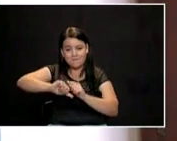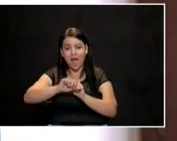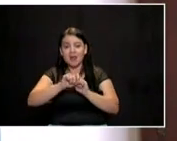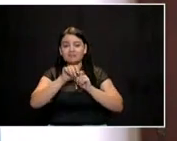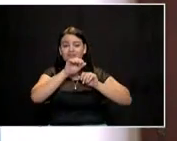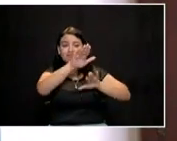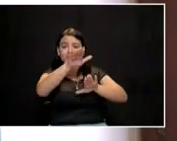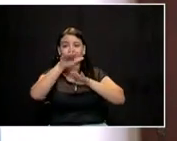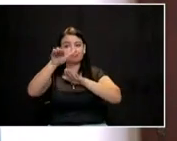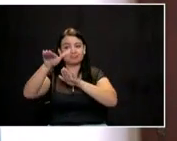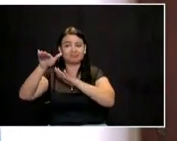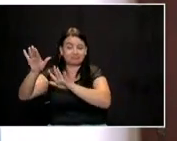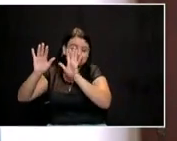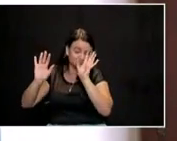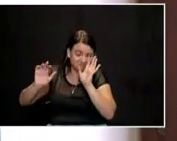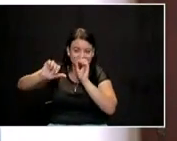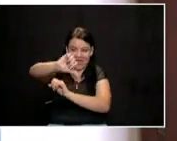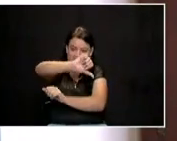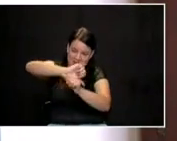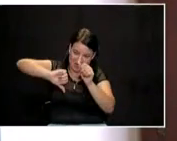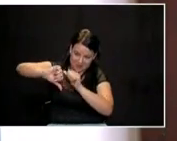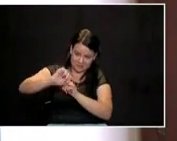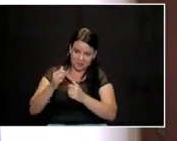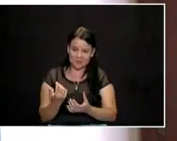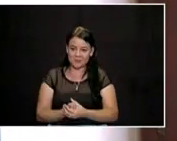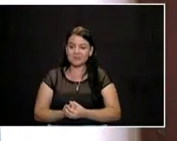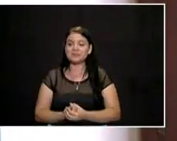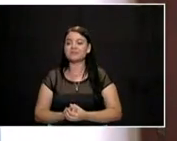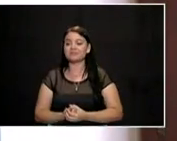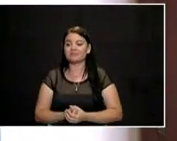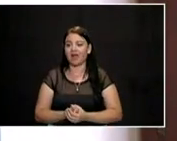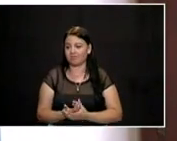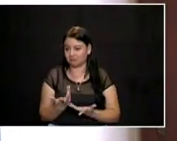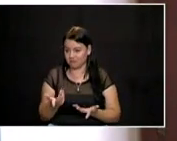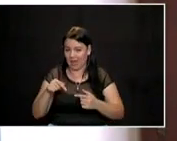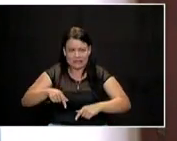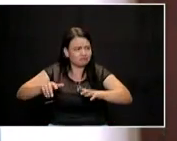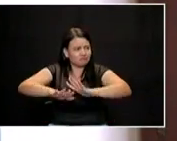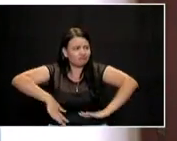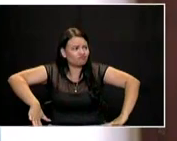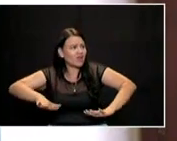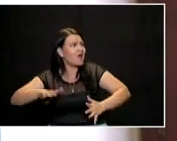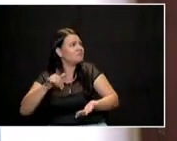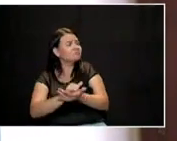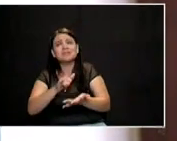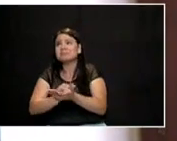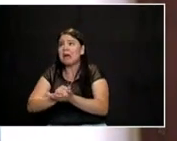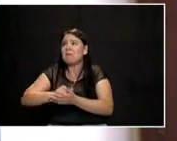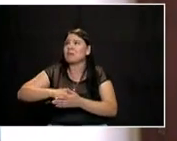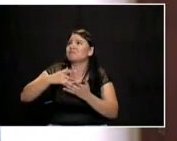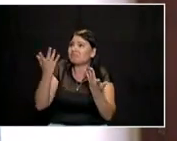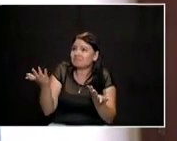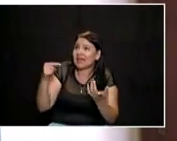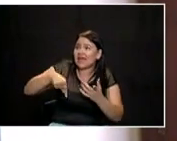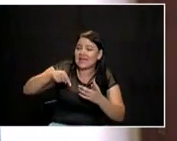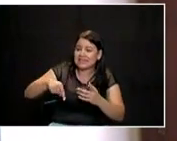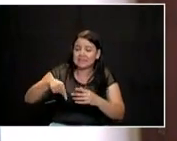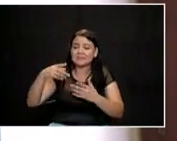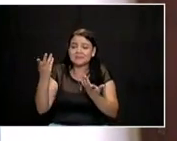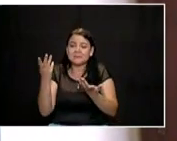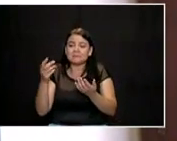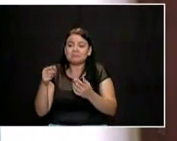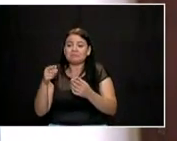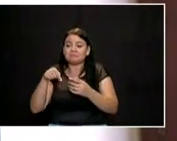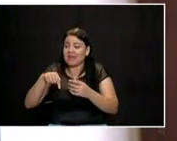Tienen cambio de tercio. Seguimos aquí mismo en este recinto, el antiguo recinto del Consejo de la Antigua Alcaldía